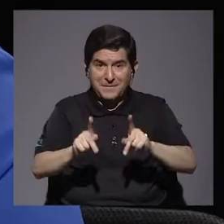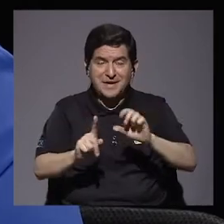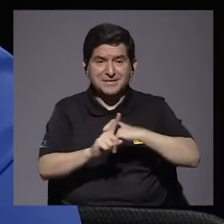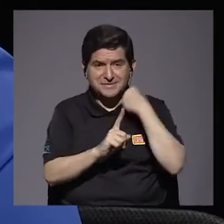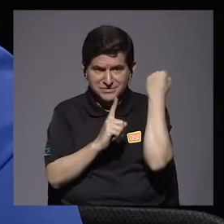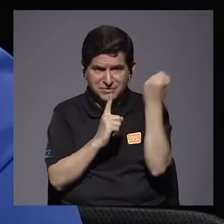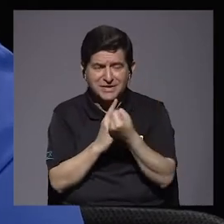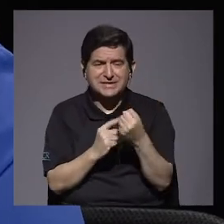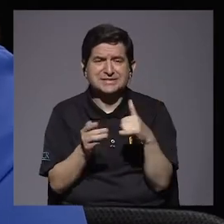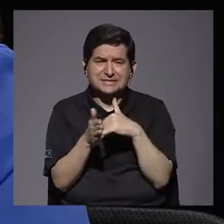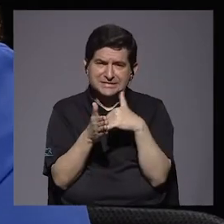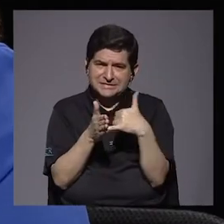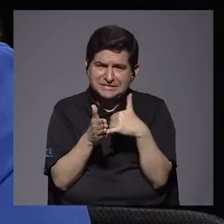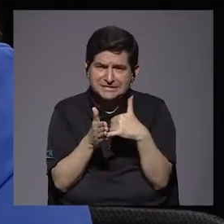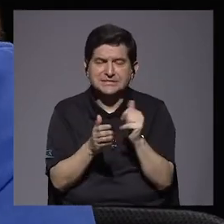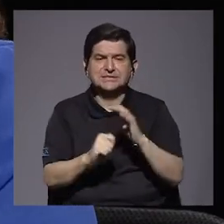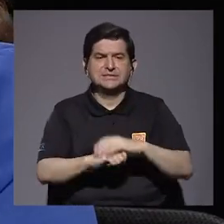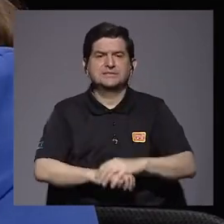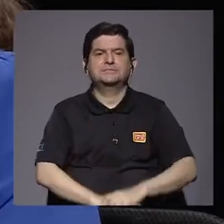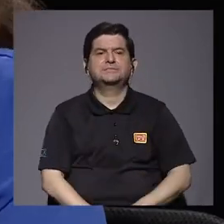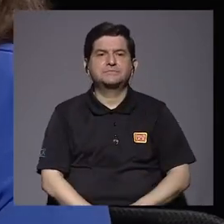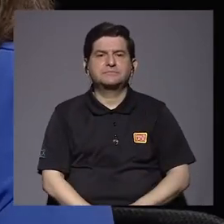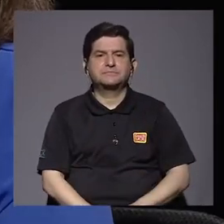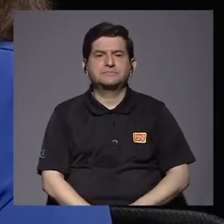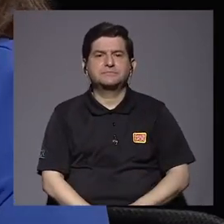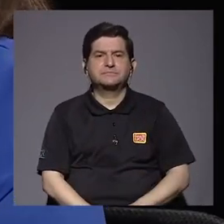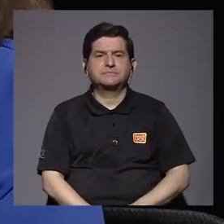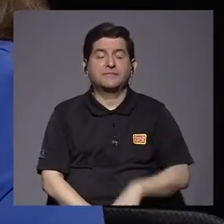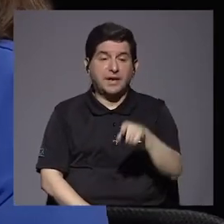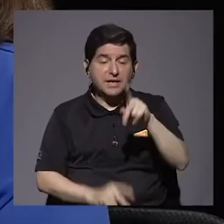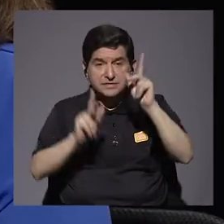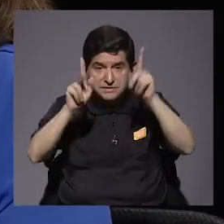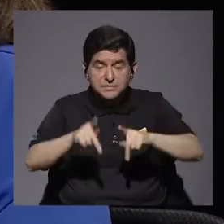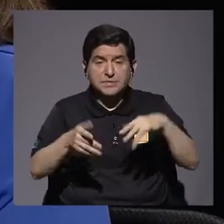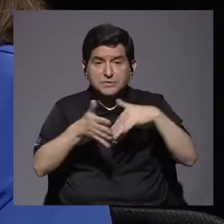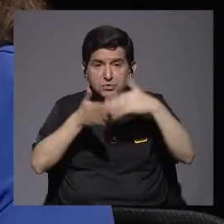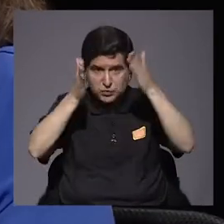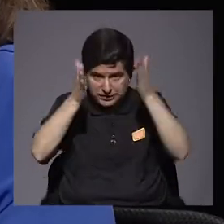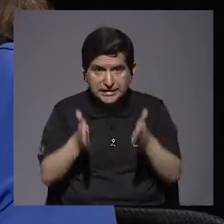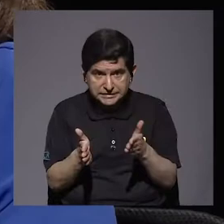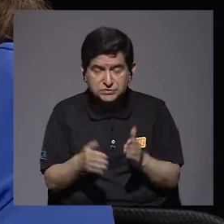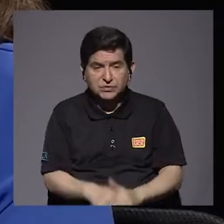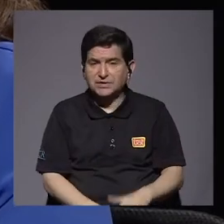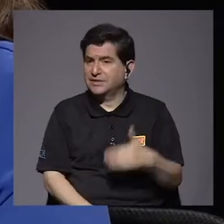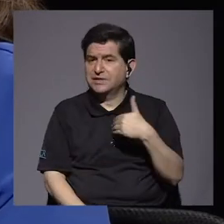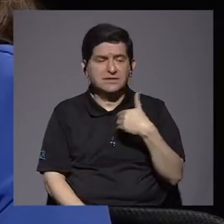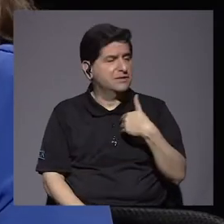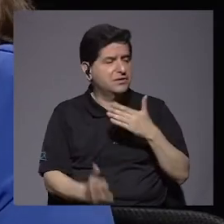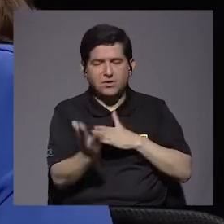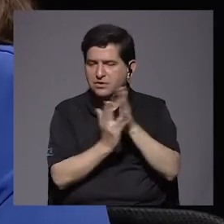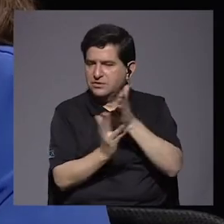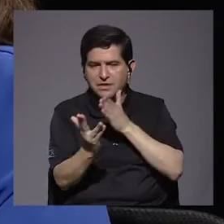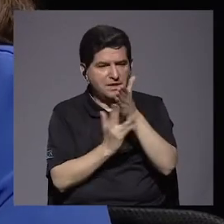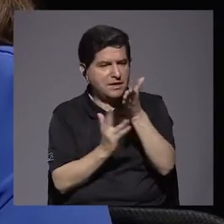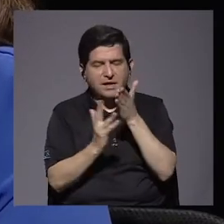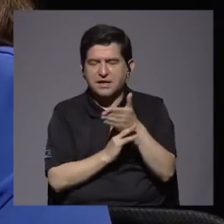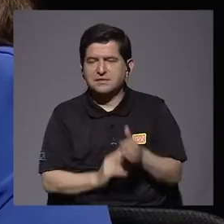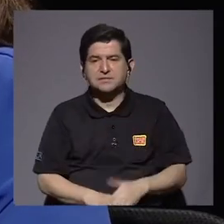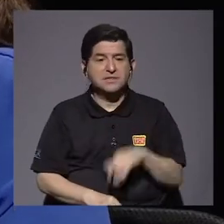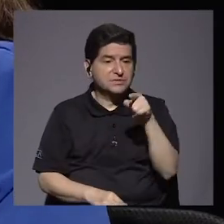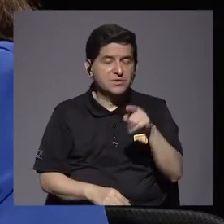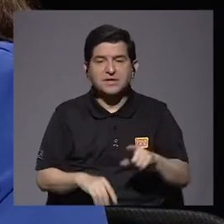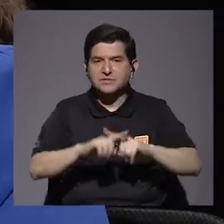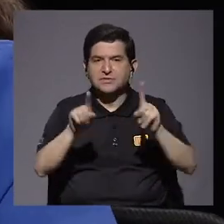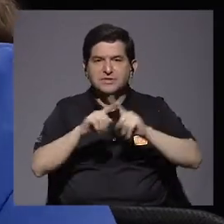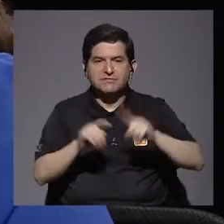estado vulnerable y son personas estudiantes que no tienen acceso a esos dispositivos móviles,